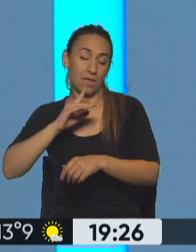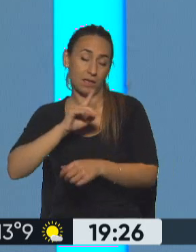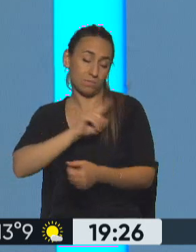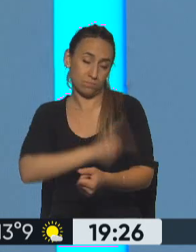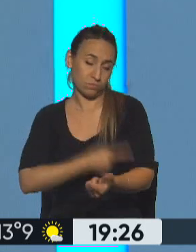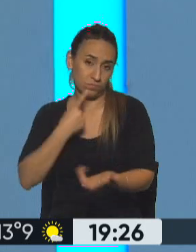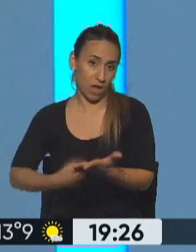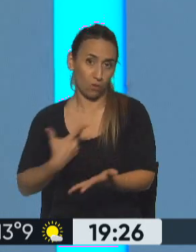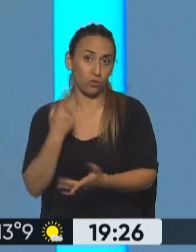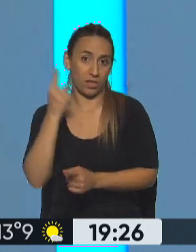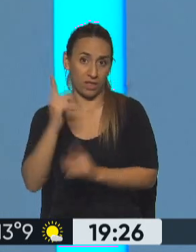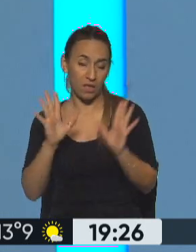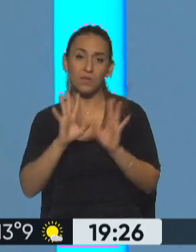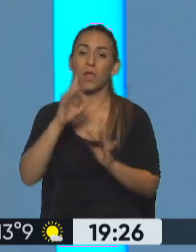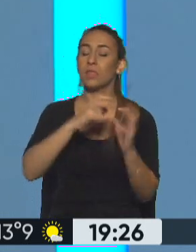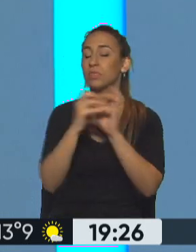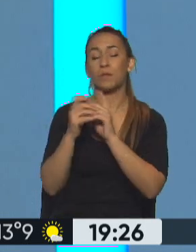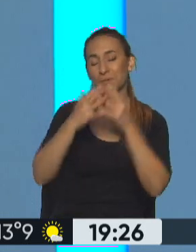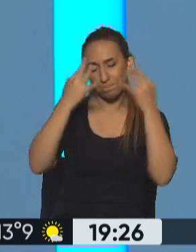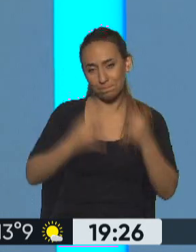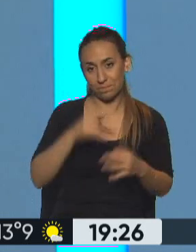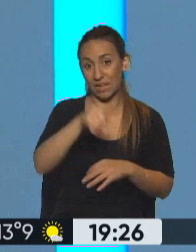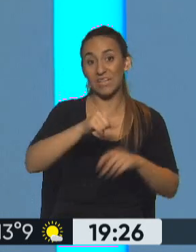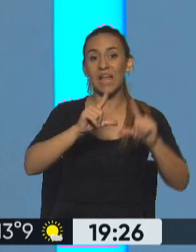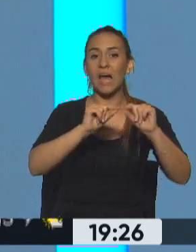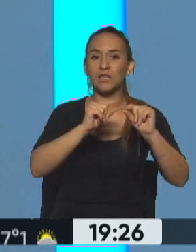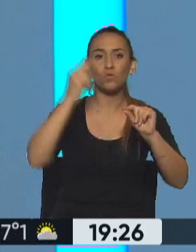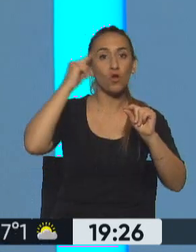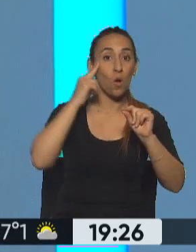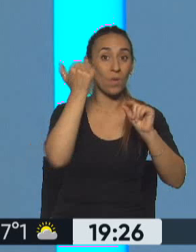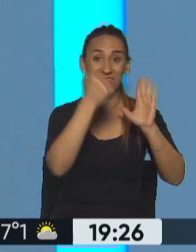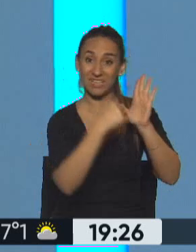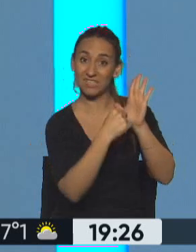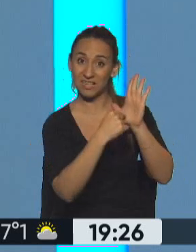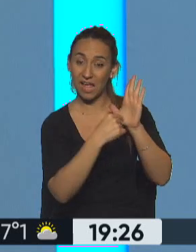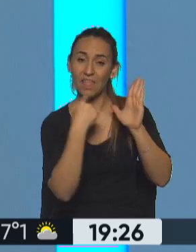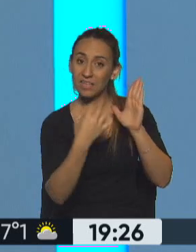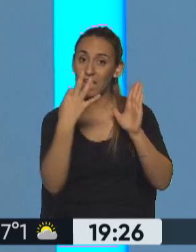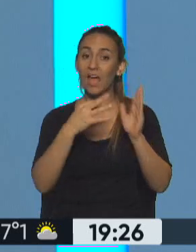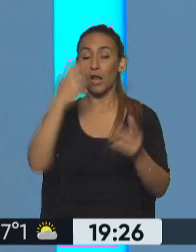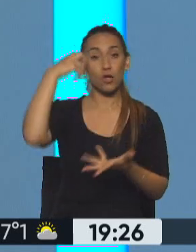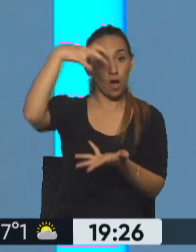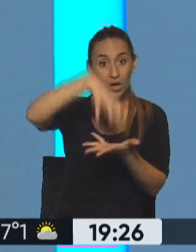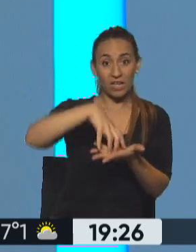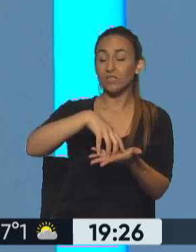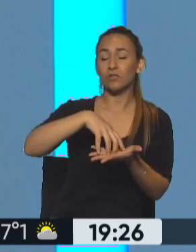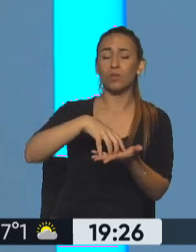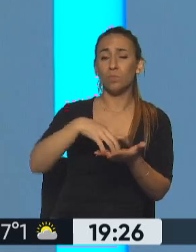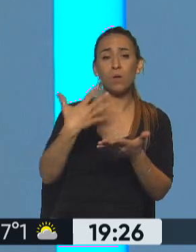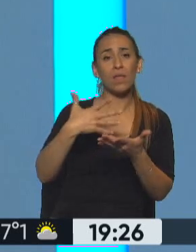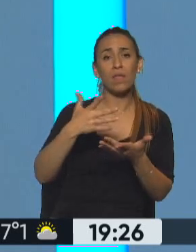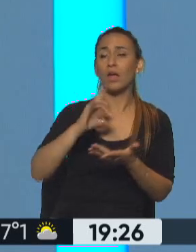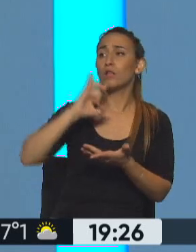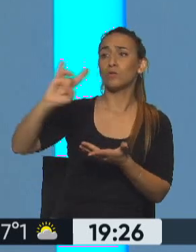Pero en fin ahí lo que se plantea en ese artículo 96 es que el congreso delega en el poder ejecutivo la